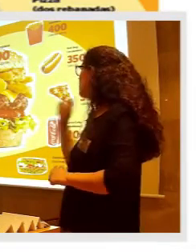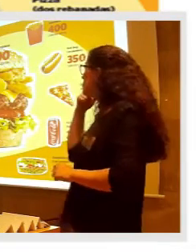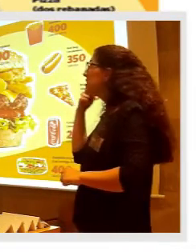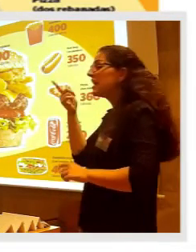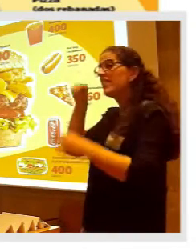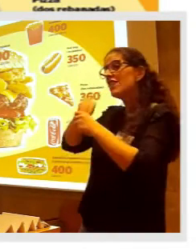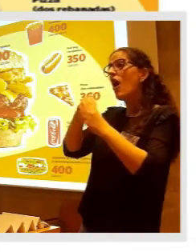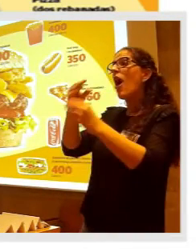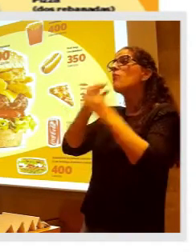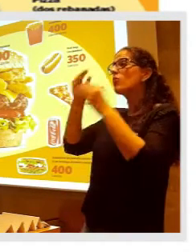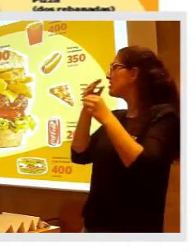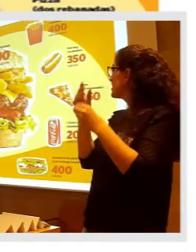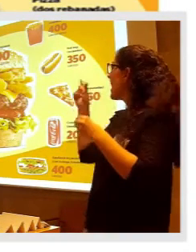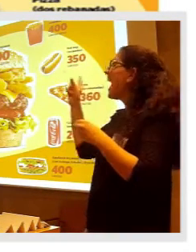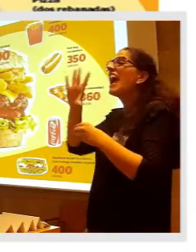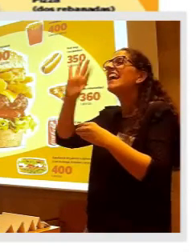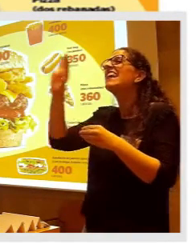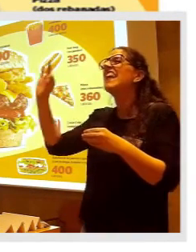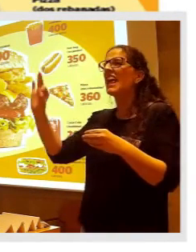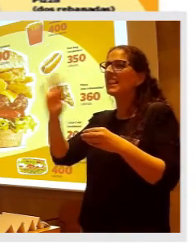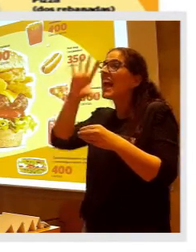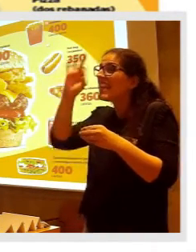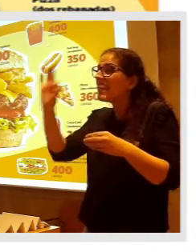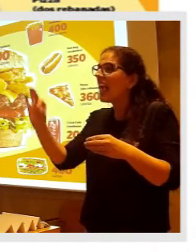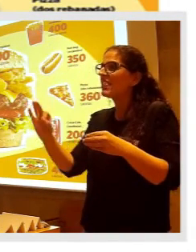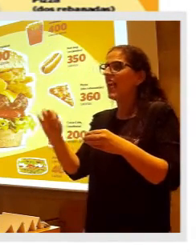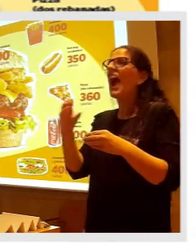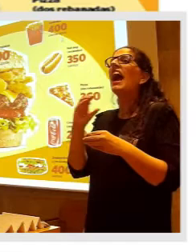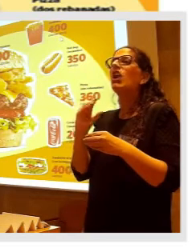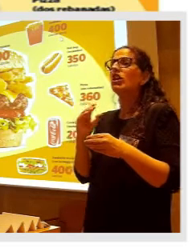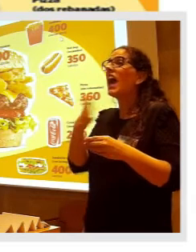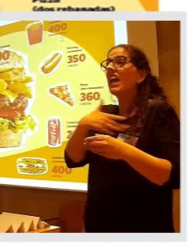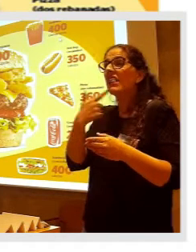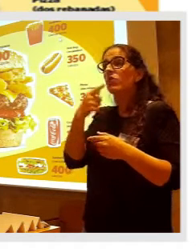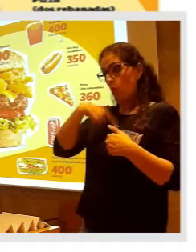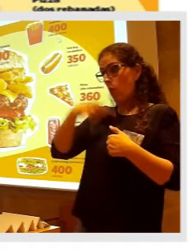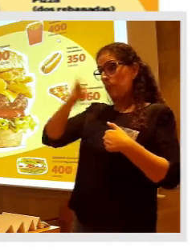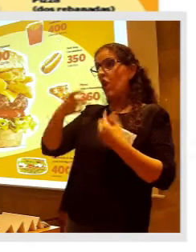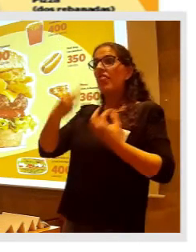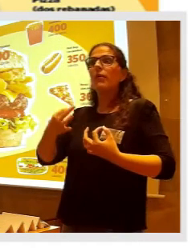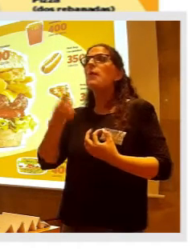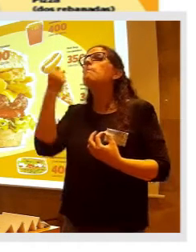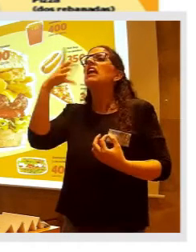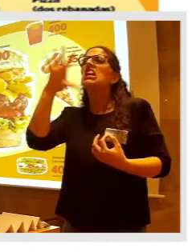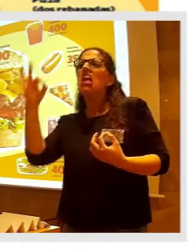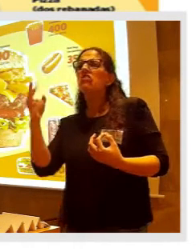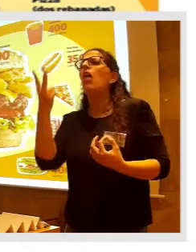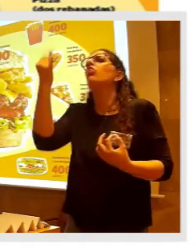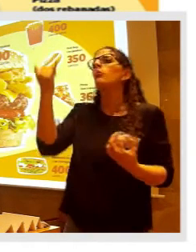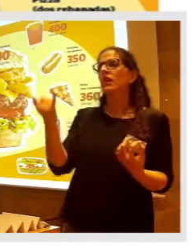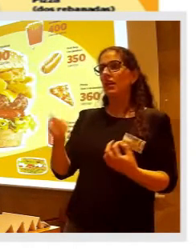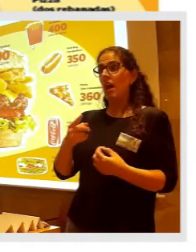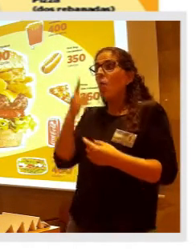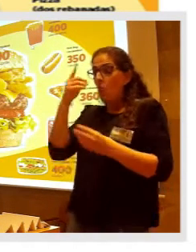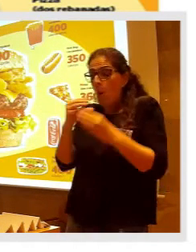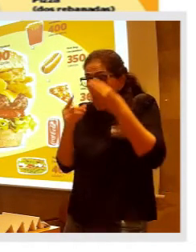hamburguesa, 500, 600 calorías, de lo que tiene un paquete de patatas, de los que consumimos en nuestras tiendas de comida rápida,